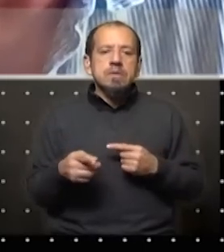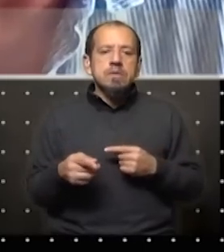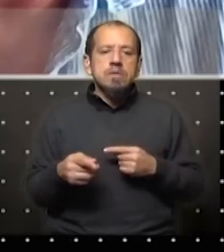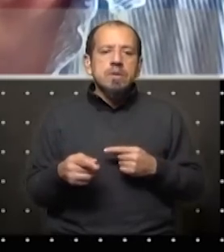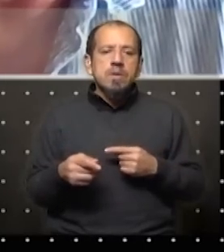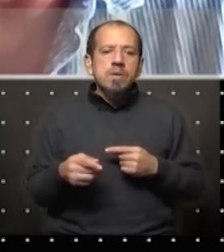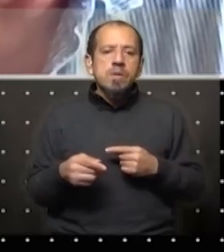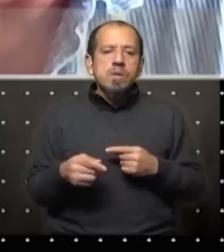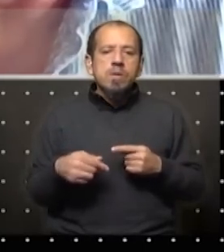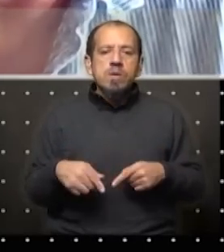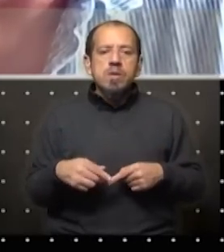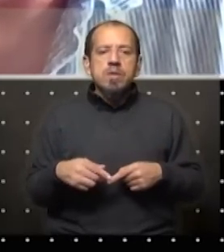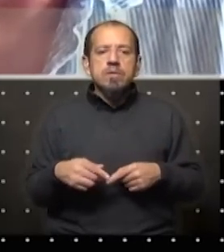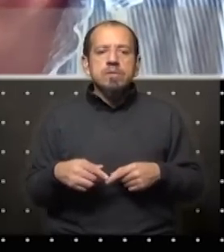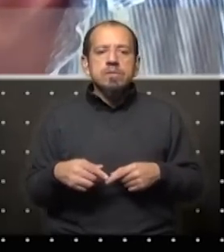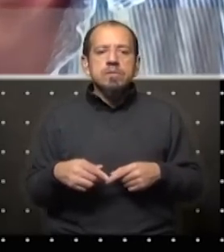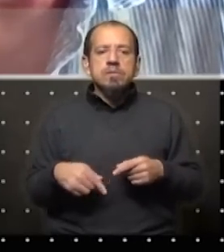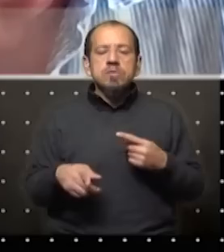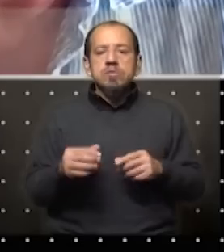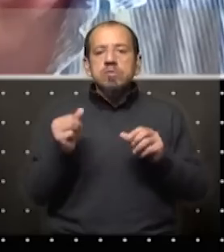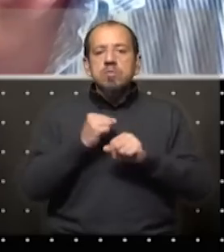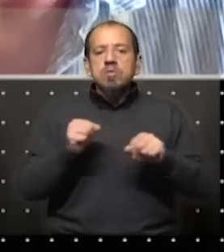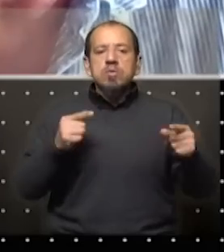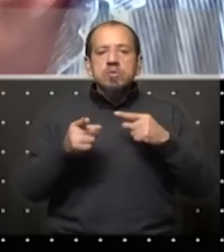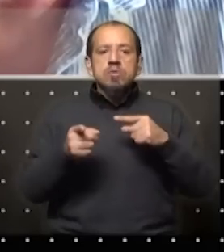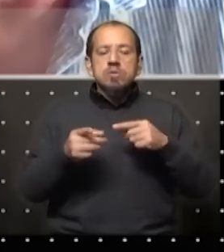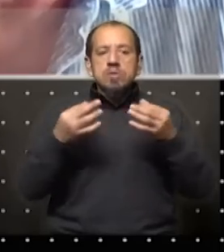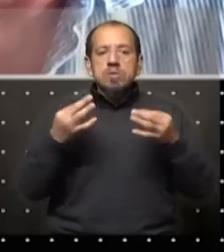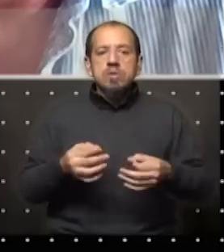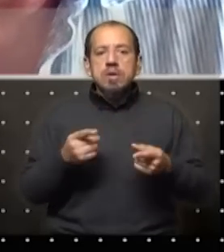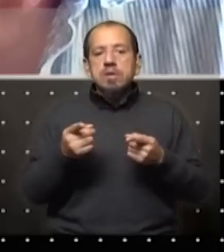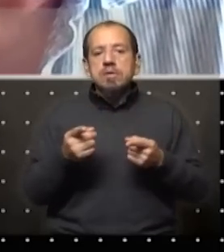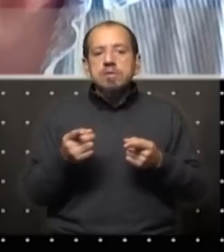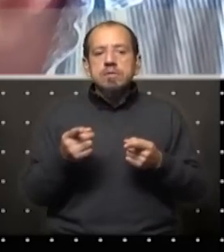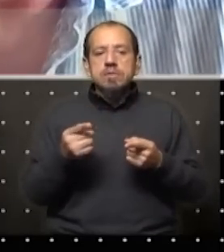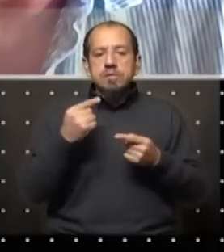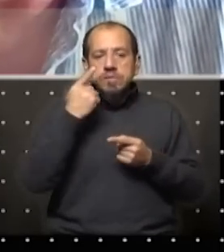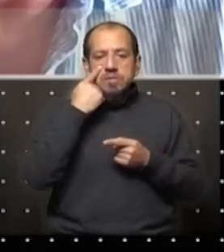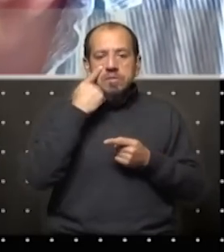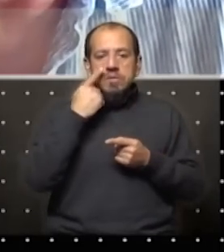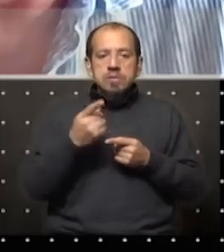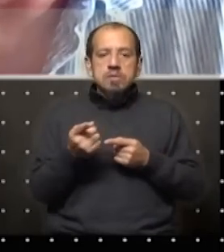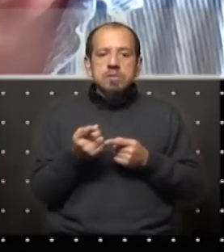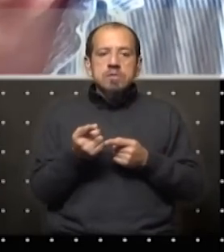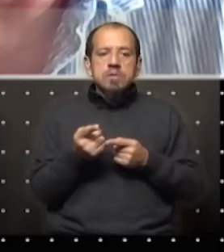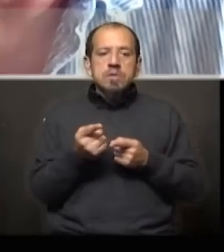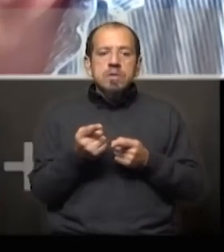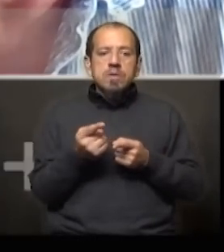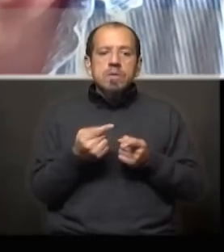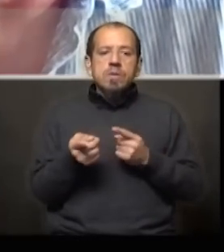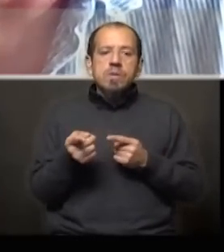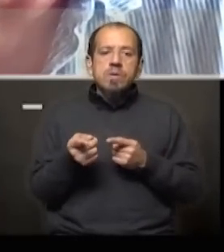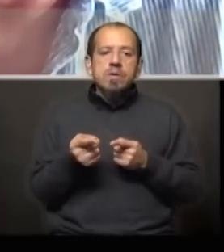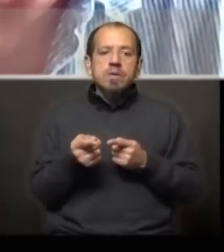Atrapado entre dos fuegos no podía reprimir la verdad es que si uno observa la la amplitud